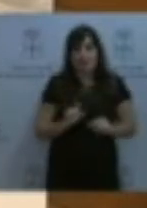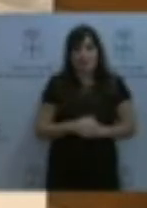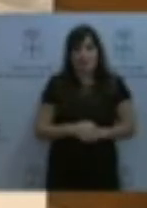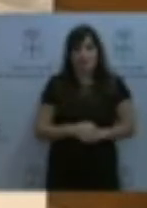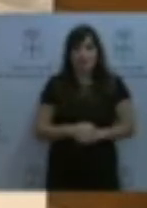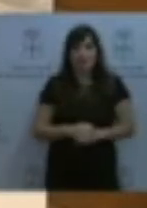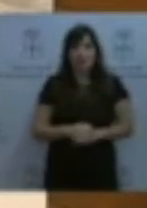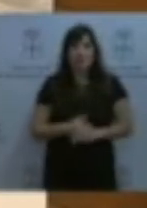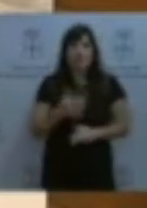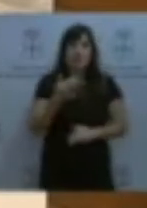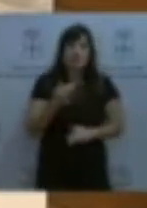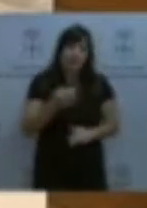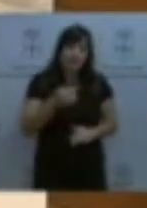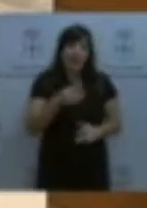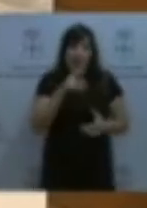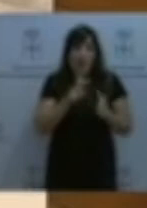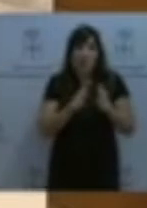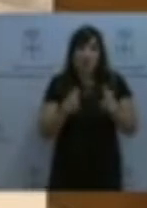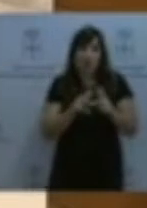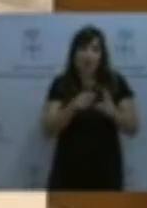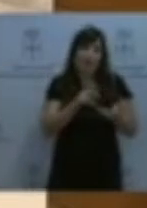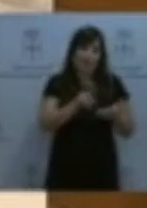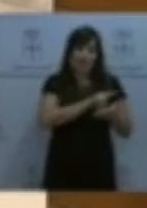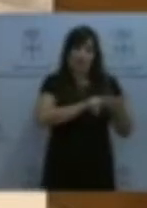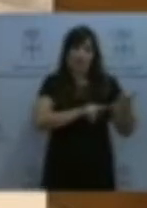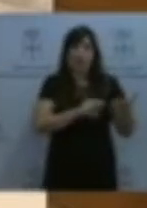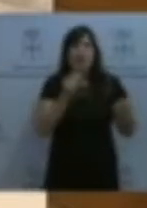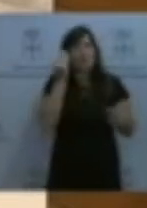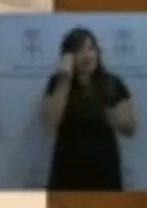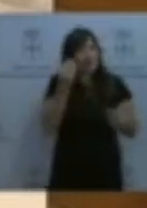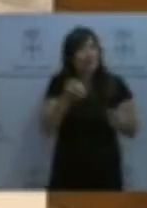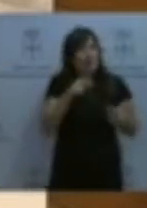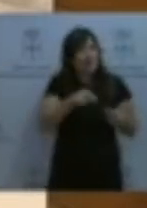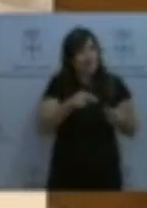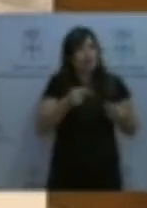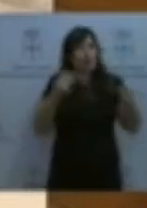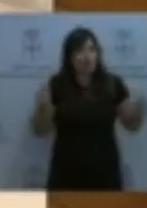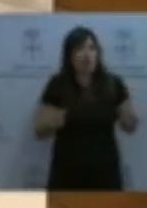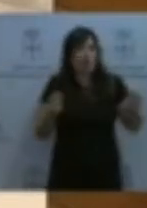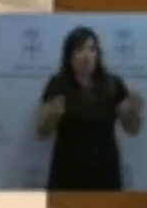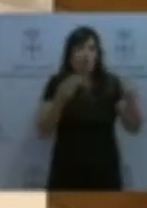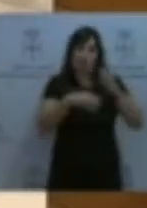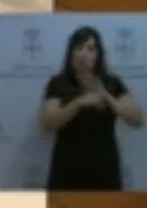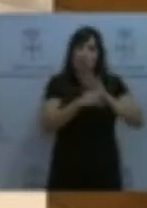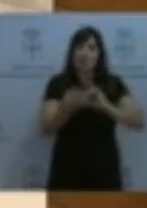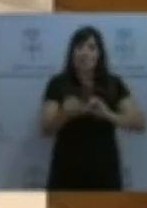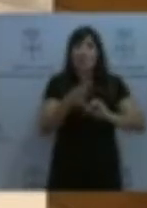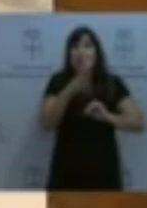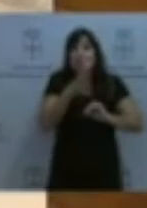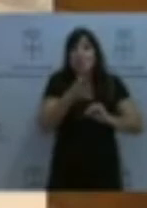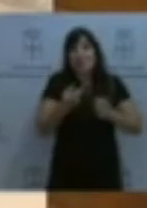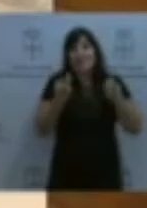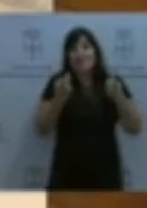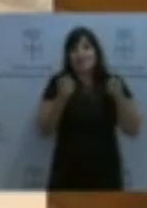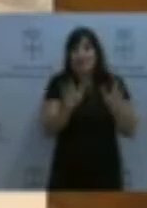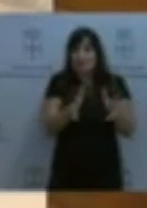social. Entendemos que conviene continuar mejorando esto para que los beneficios derivados de ese descuento sobre el